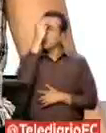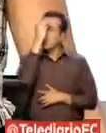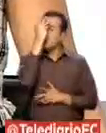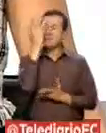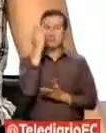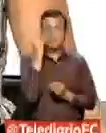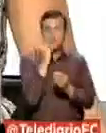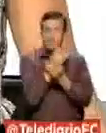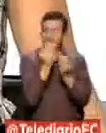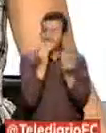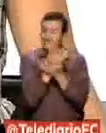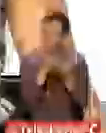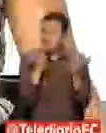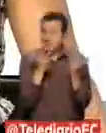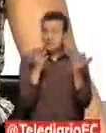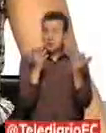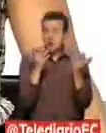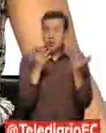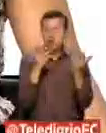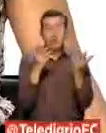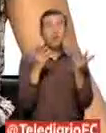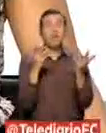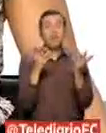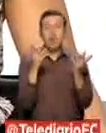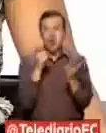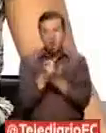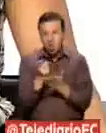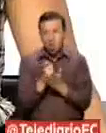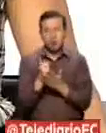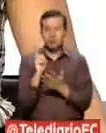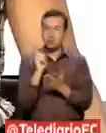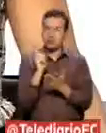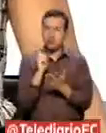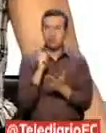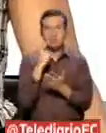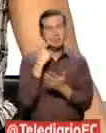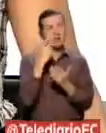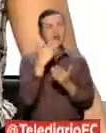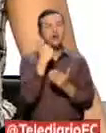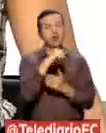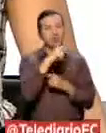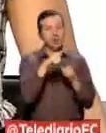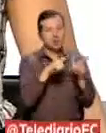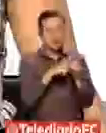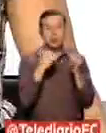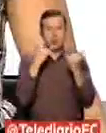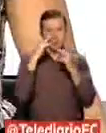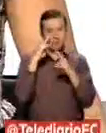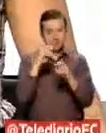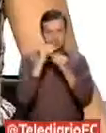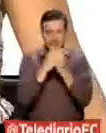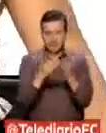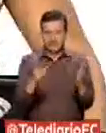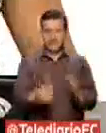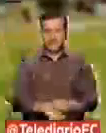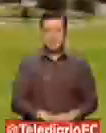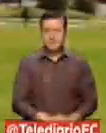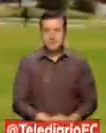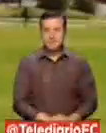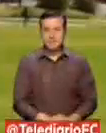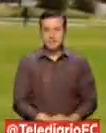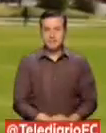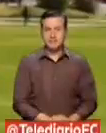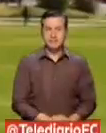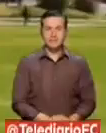no reprimir. Conozca su posición en esta segunda entrega preparada por la Unidad de Investigación de los Medios Públicos.